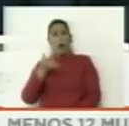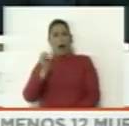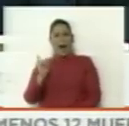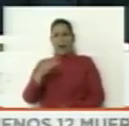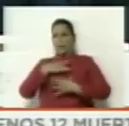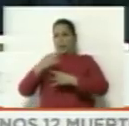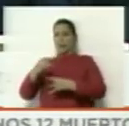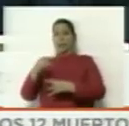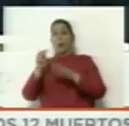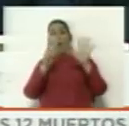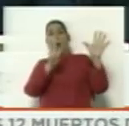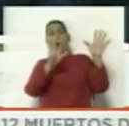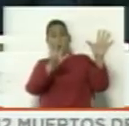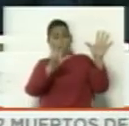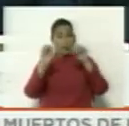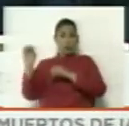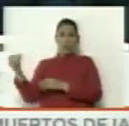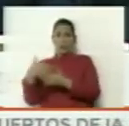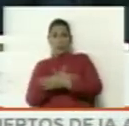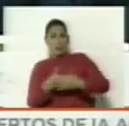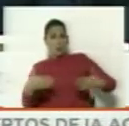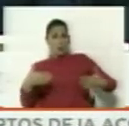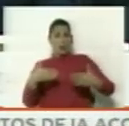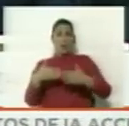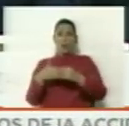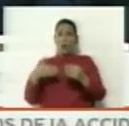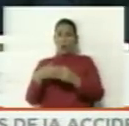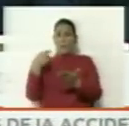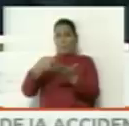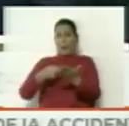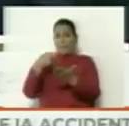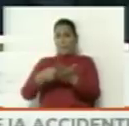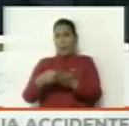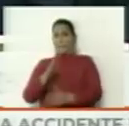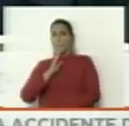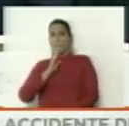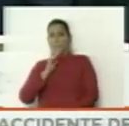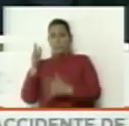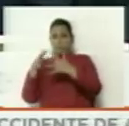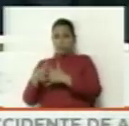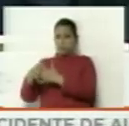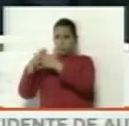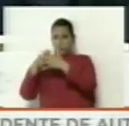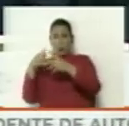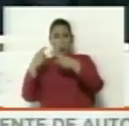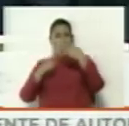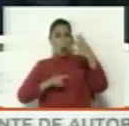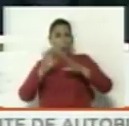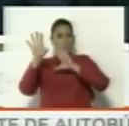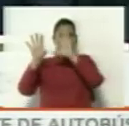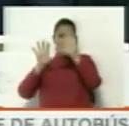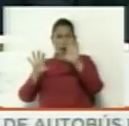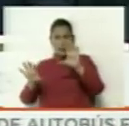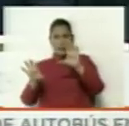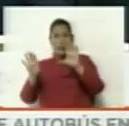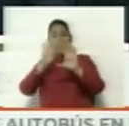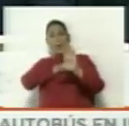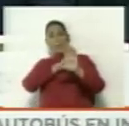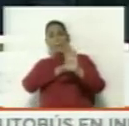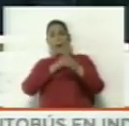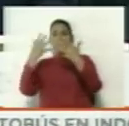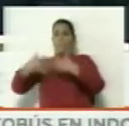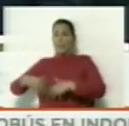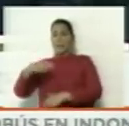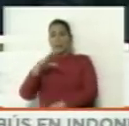de los 800 millones de dólares depositados en bancos norteamericanos o de otro continente que pertenecen a la empresa